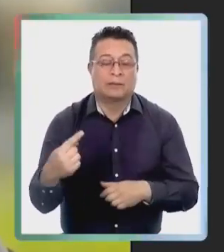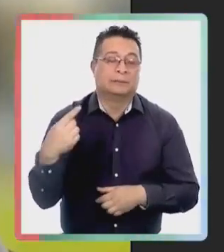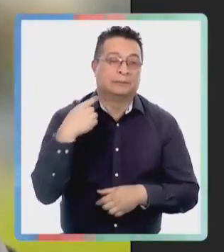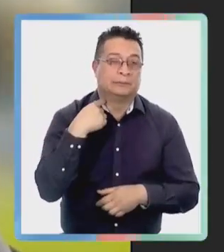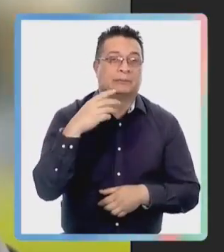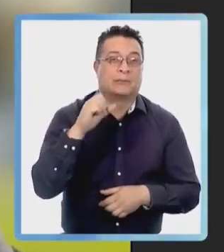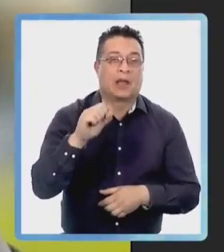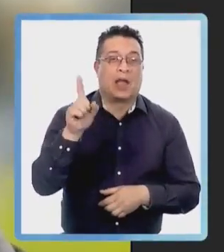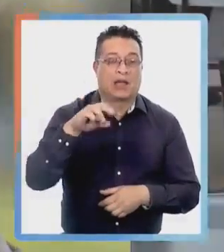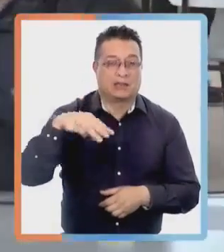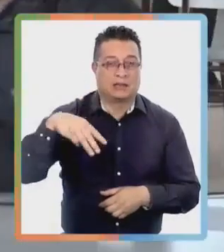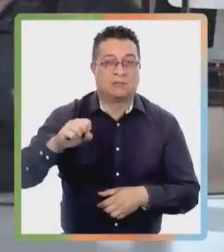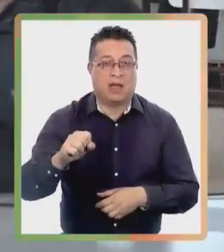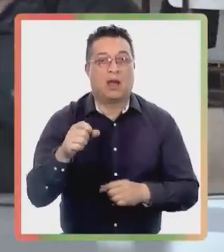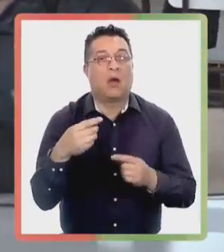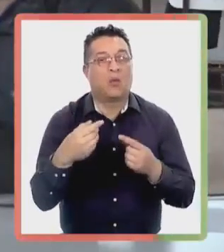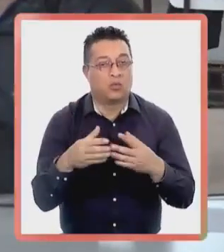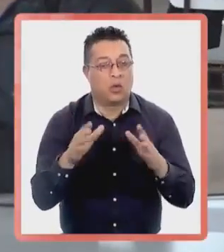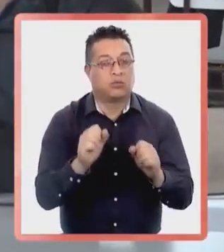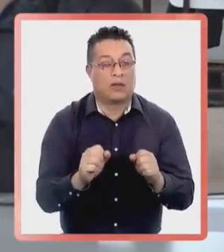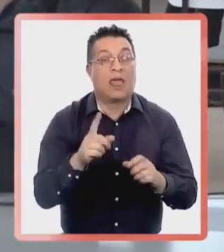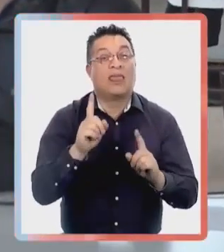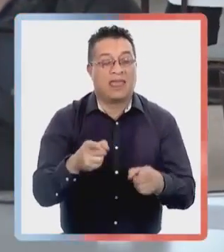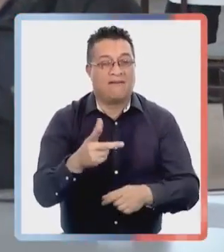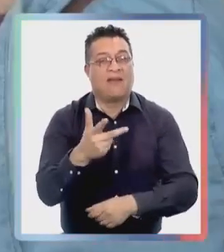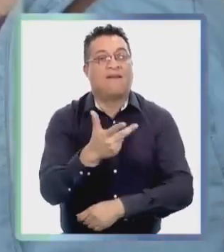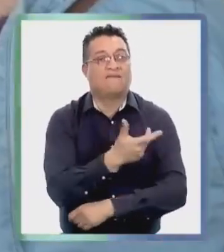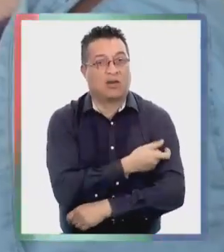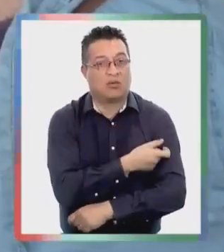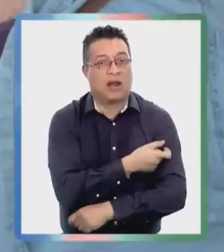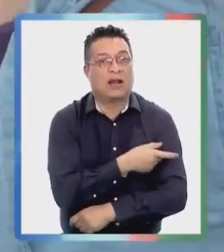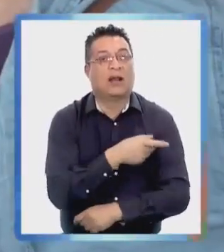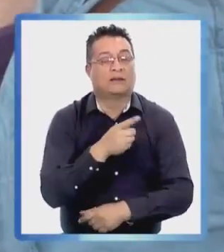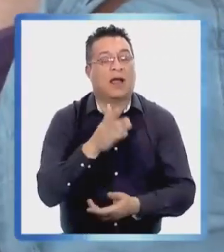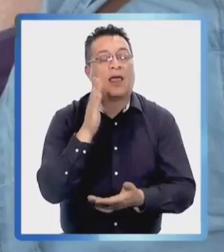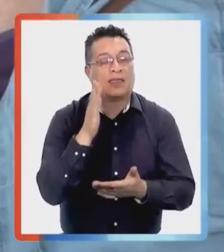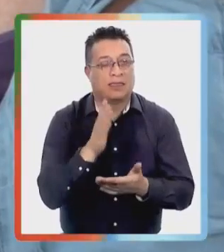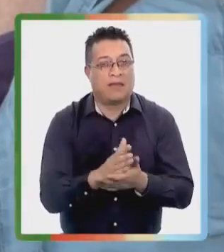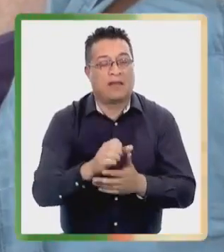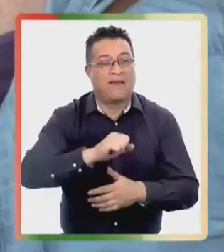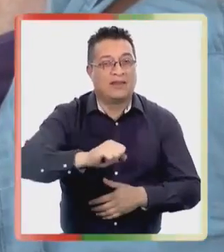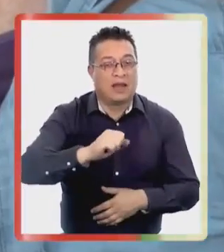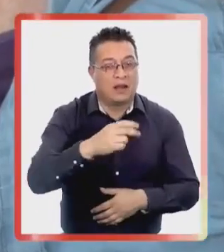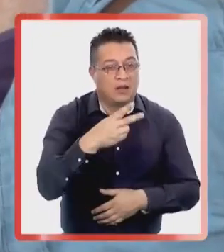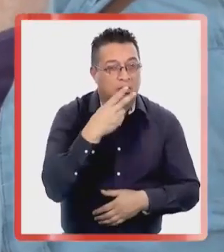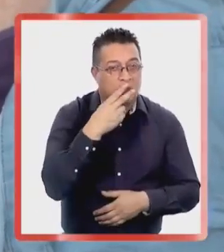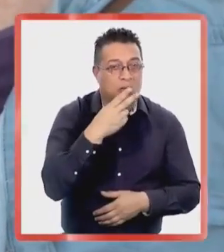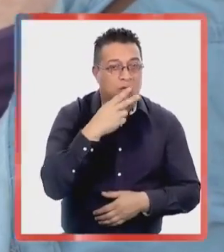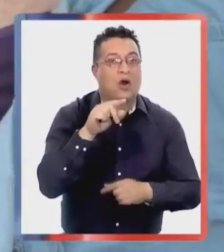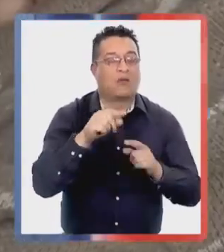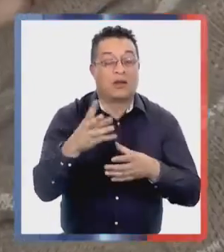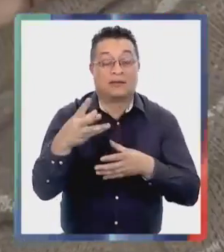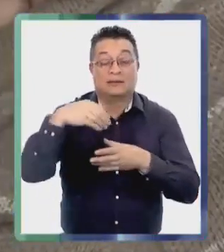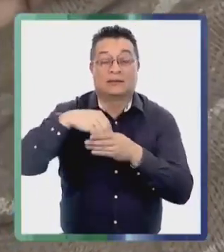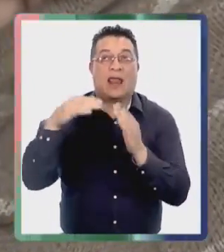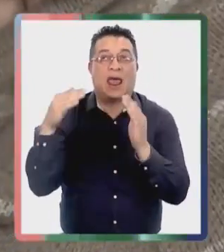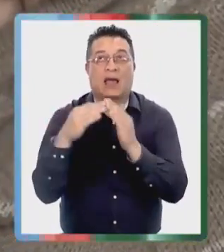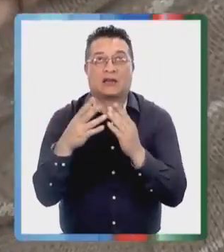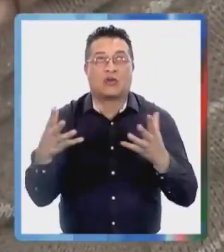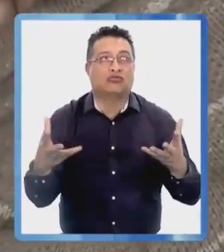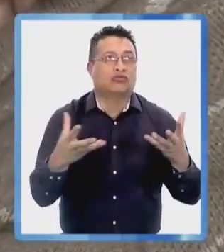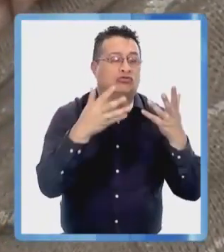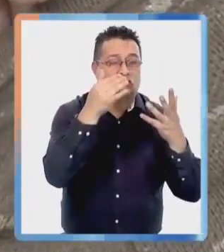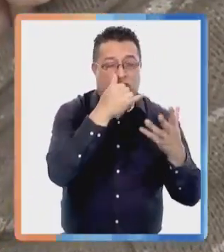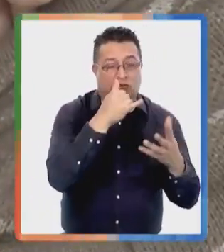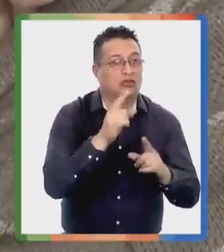crisis asmática en un paciente susceptible. Entonces hay que vacunarse, hay que evitar el cigarro, evitar la contaminación intradomiciliaria, o